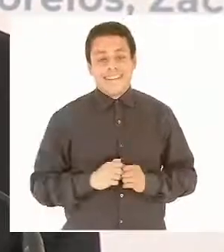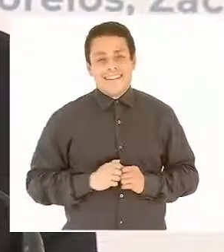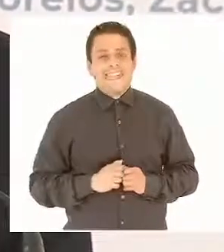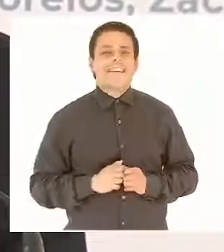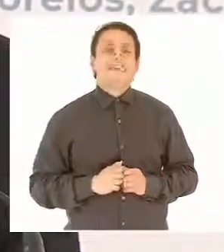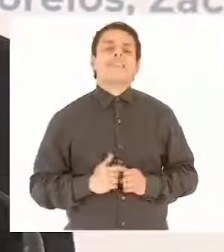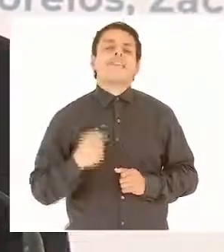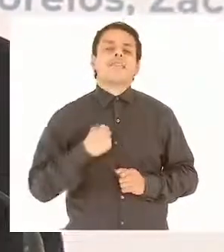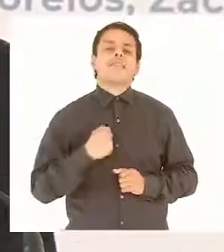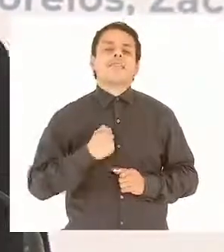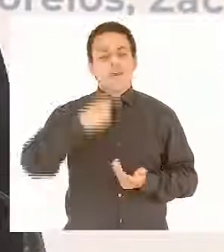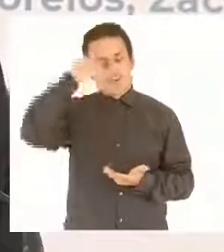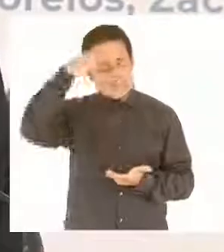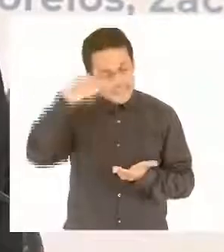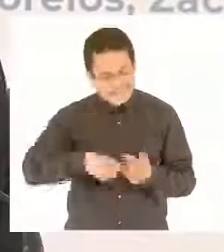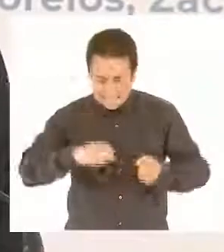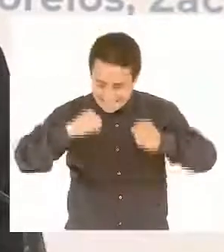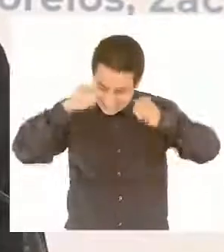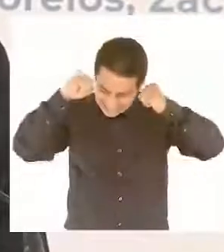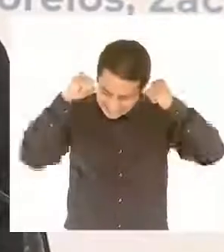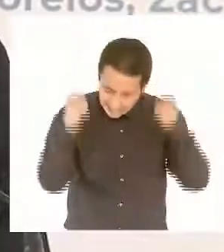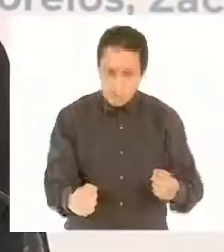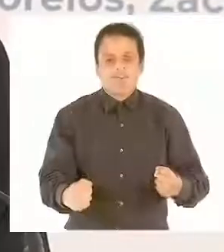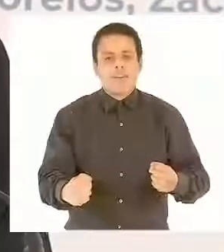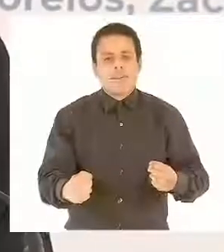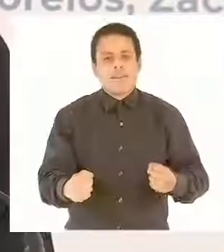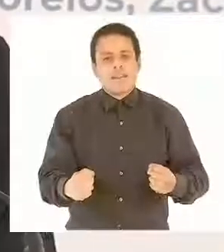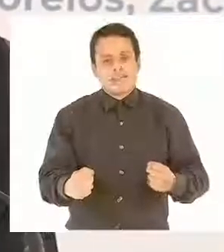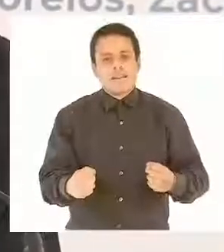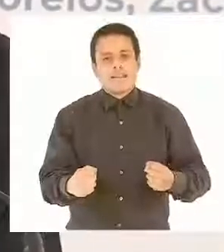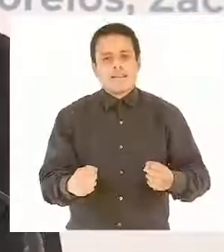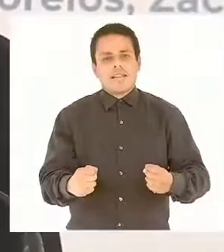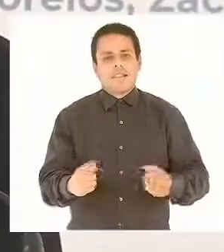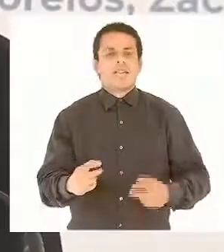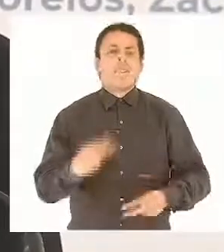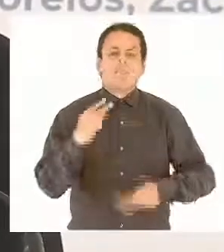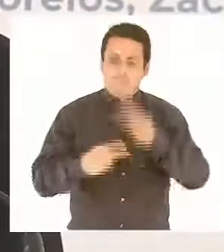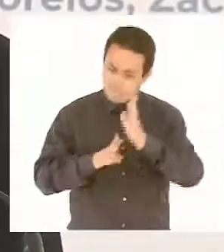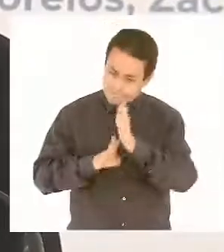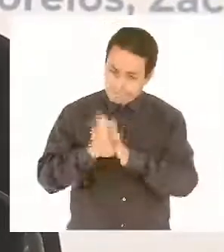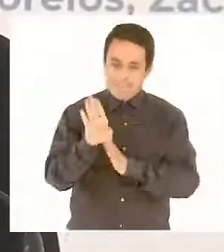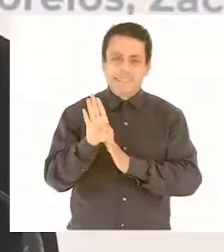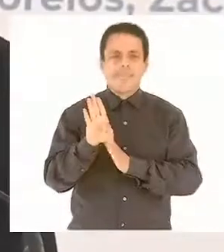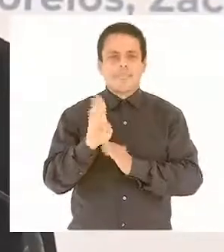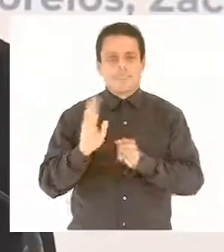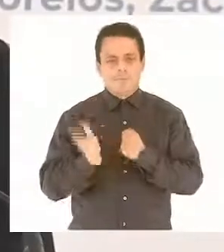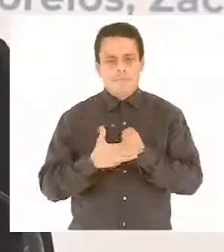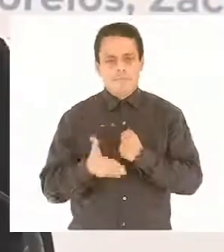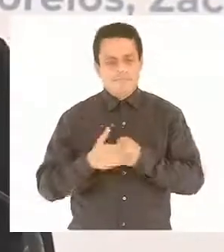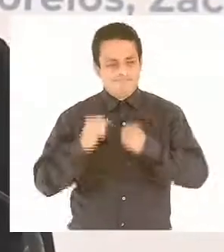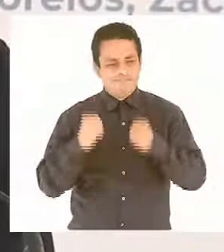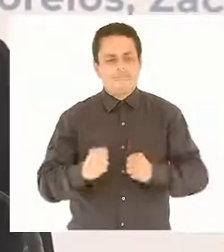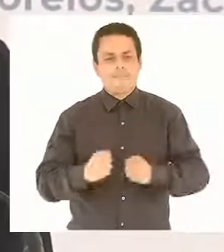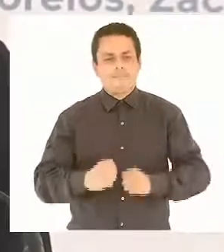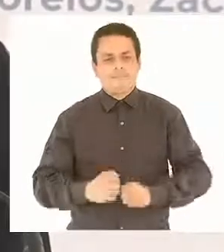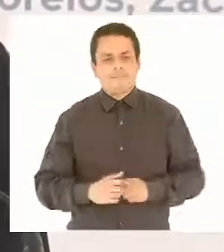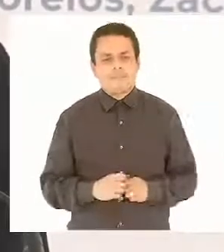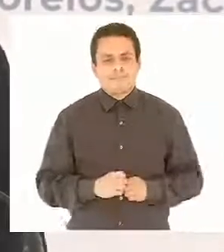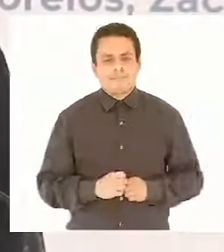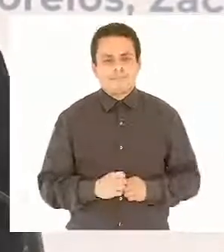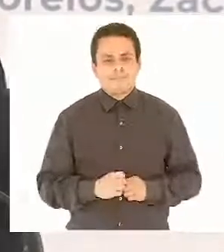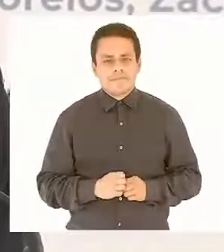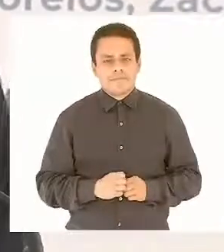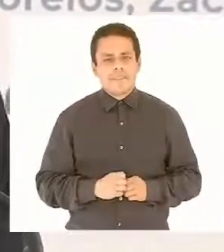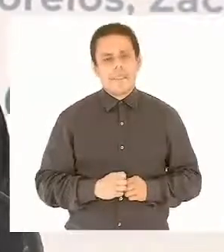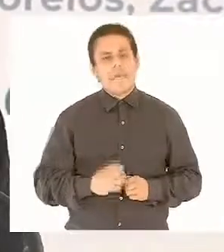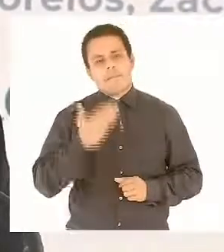Estoy convencido de que vamos a salir adelante por el